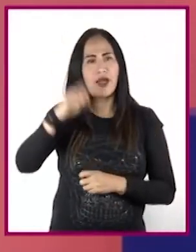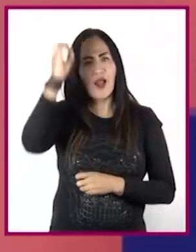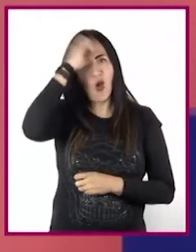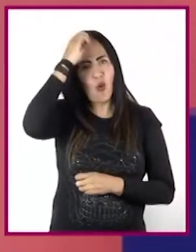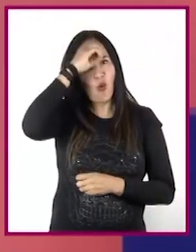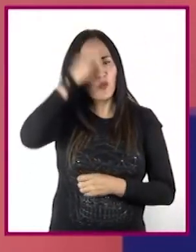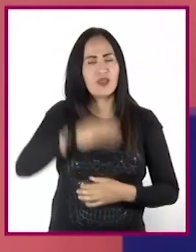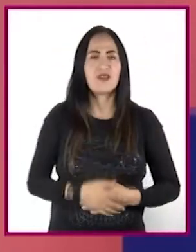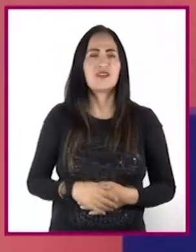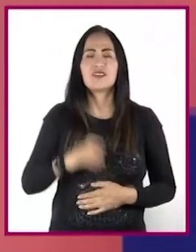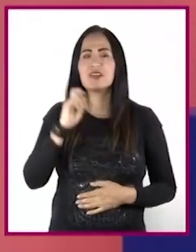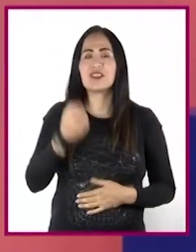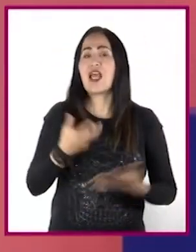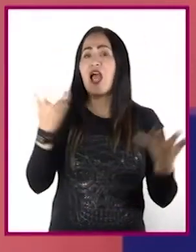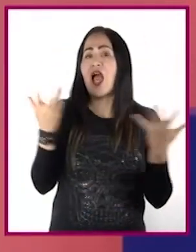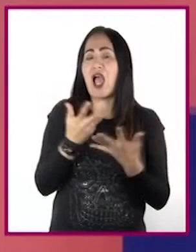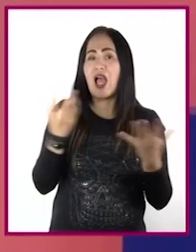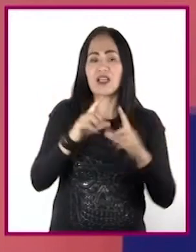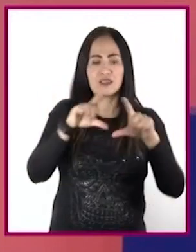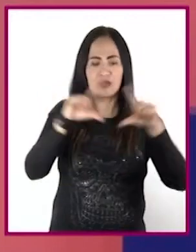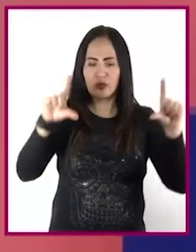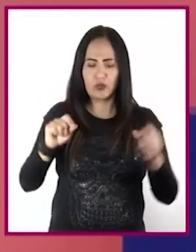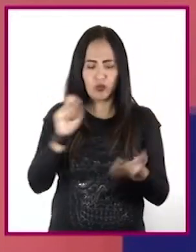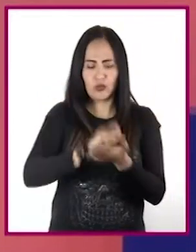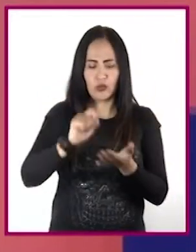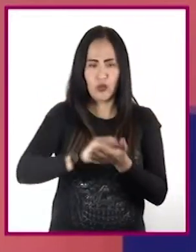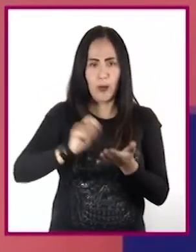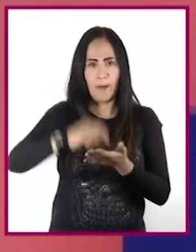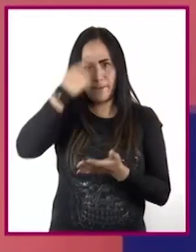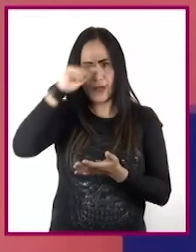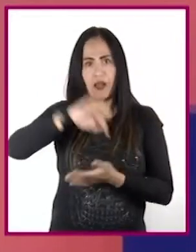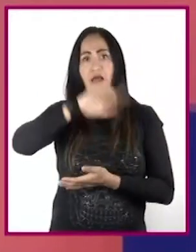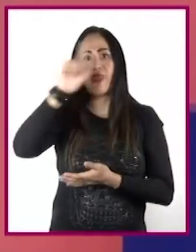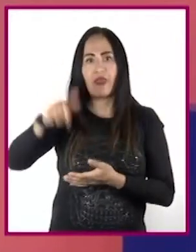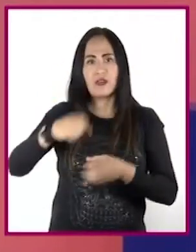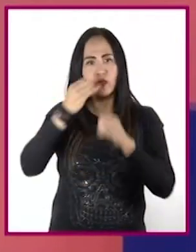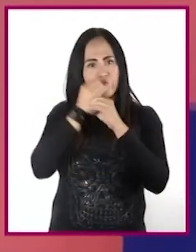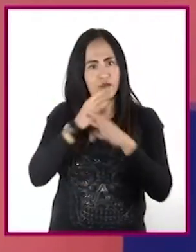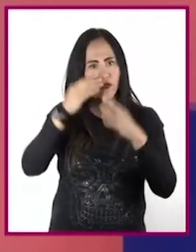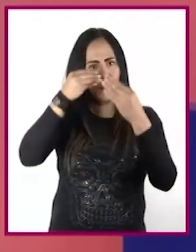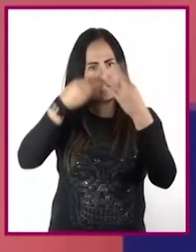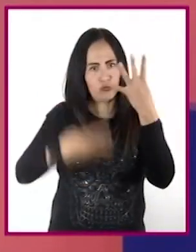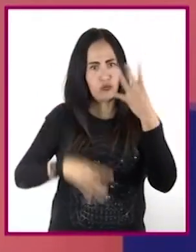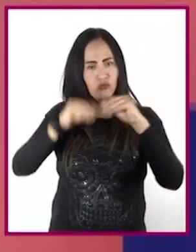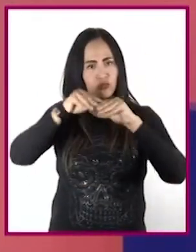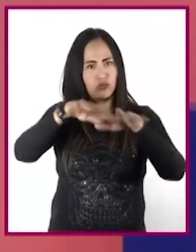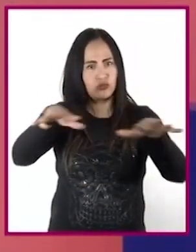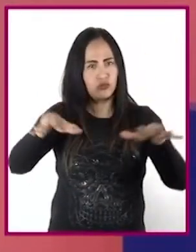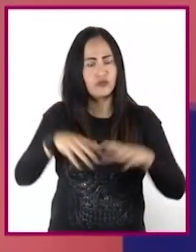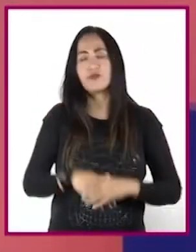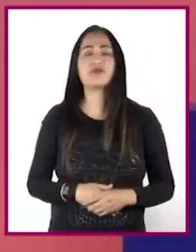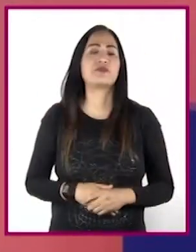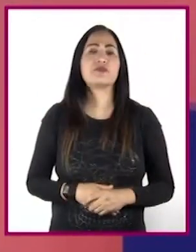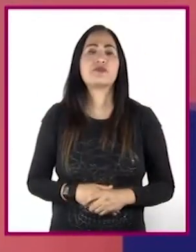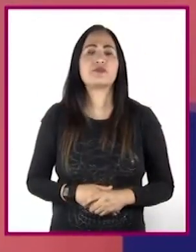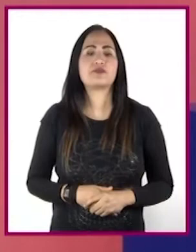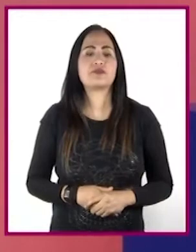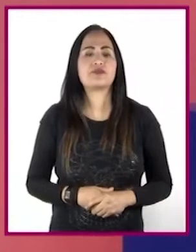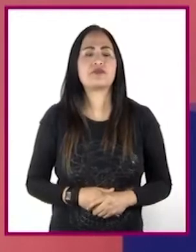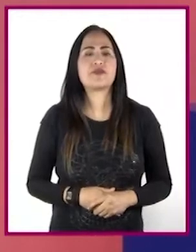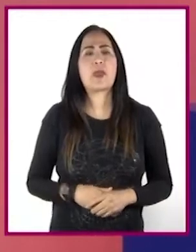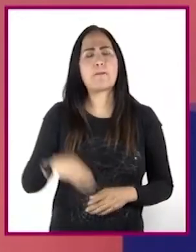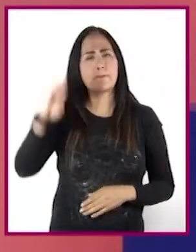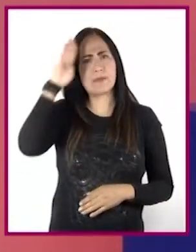me refiero a elaborar distintos textos para difundir información. Es decir, en particular, analizaremos